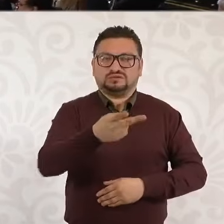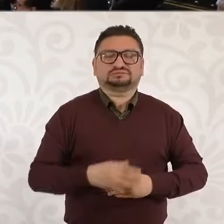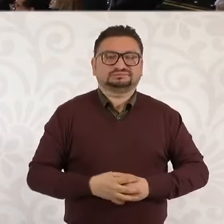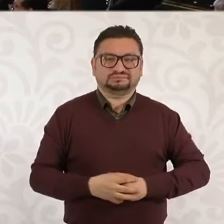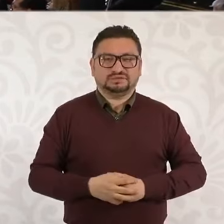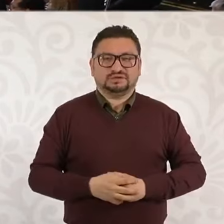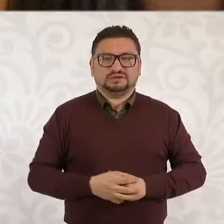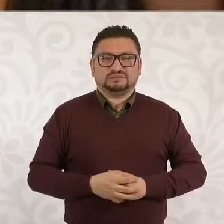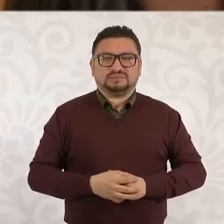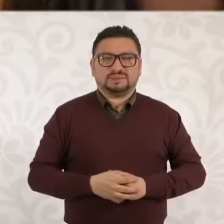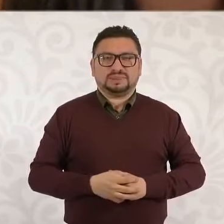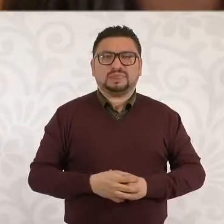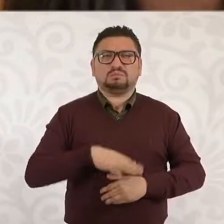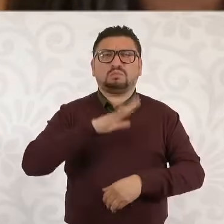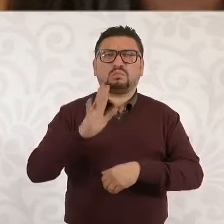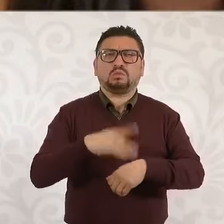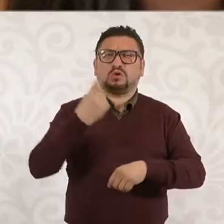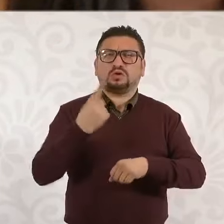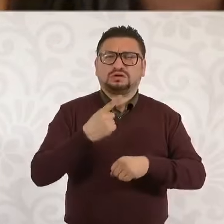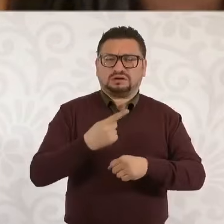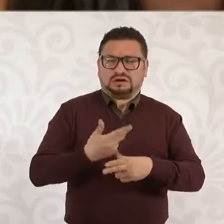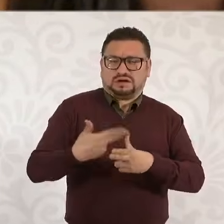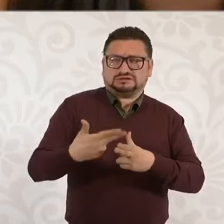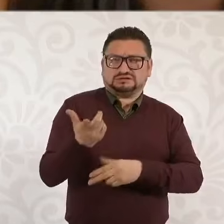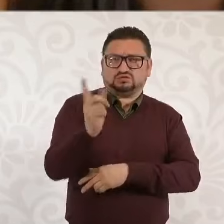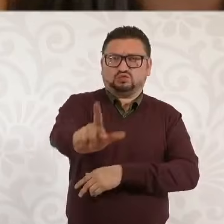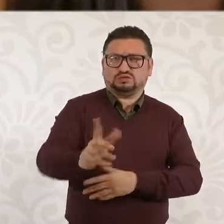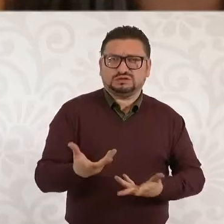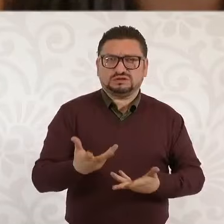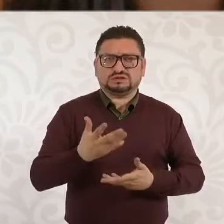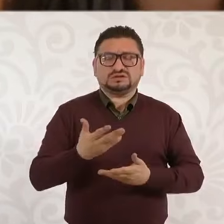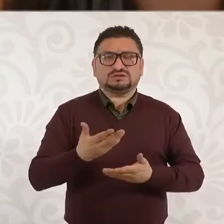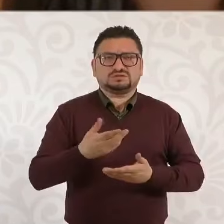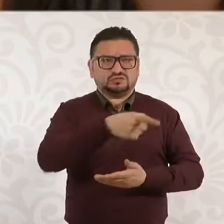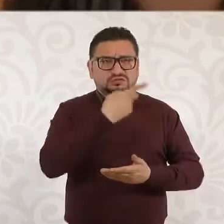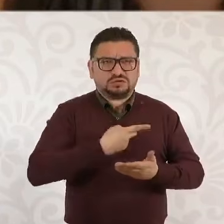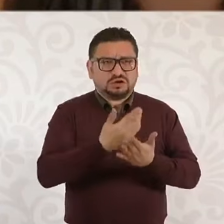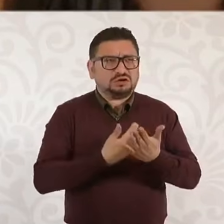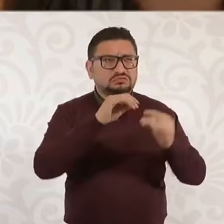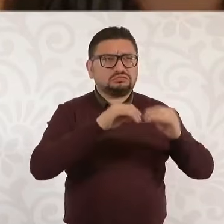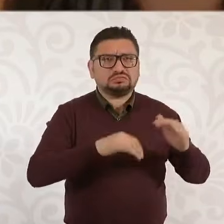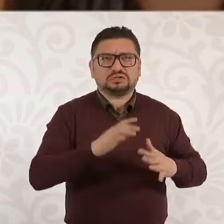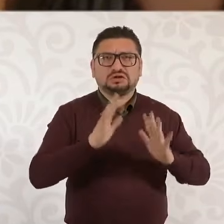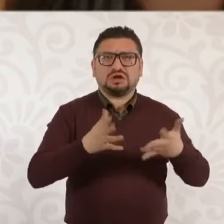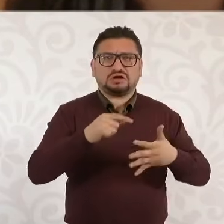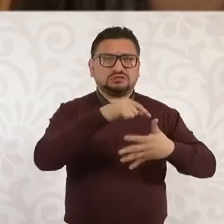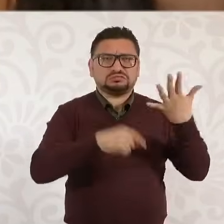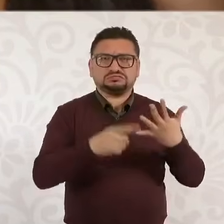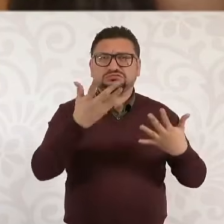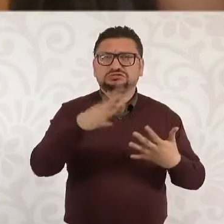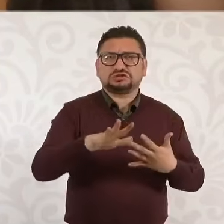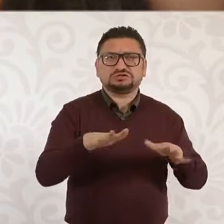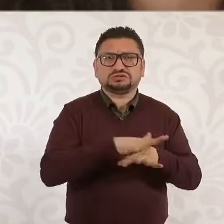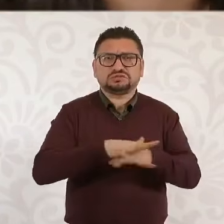¿por qué será enviada este lunes? Acaba usted de decir que ya no va a haber cambios Pues en estos 10 puntos que ustedes nombraron, que